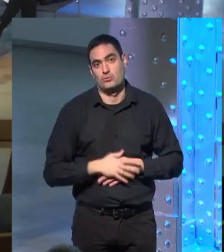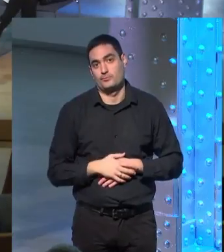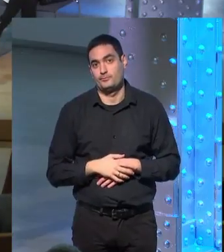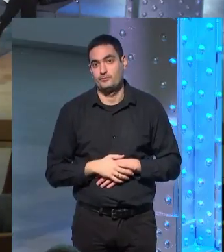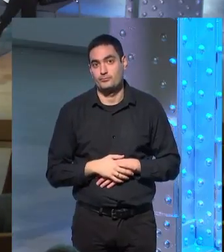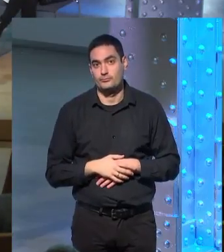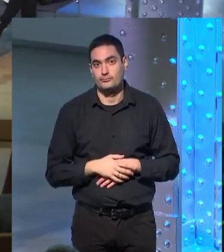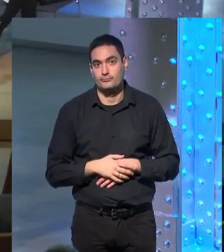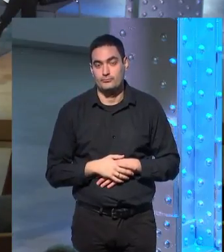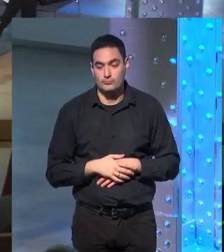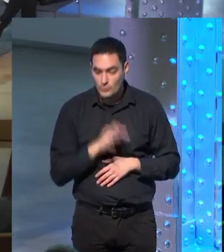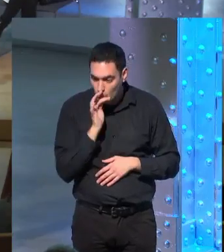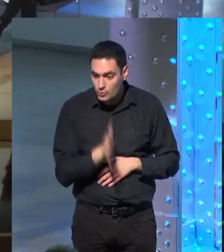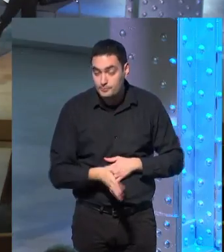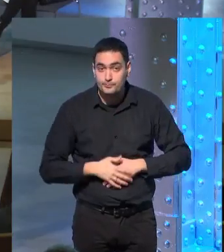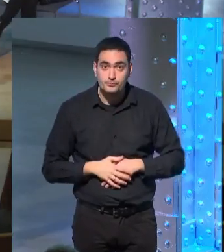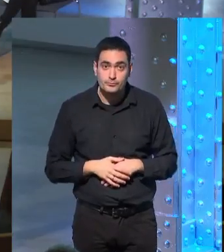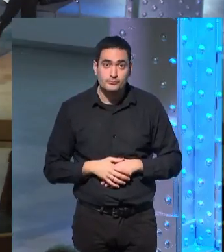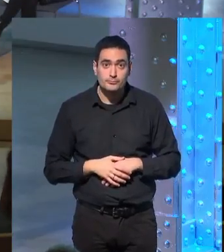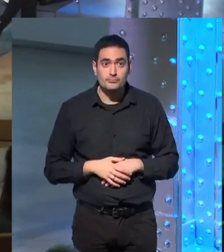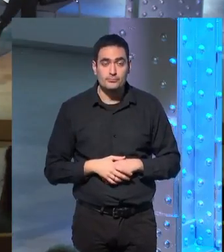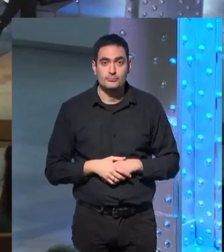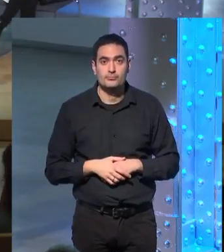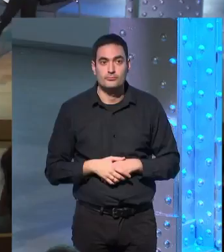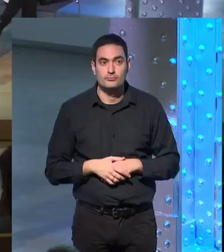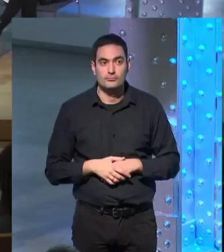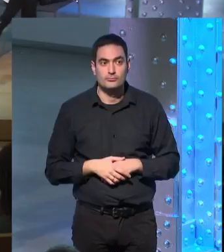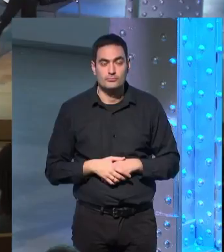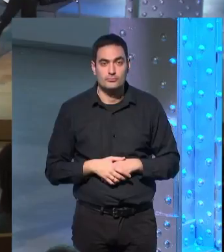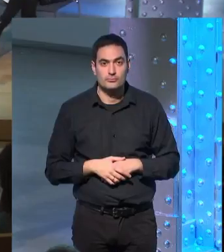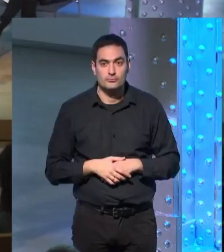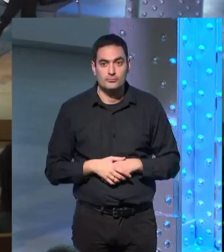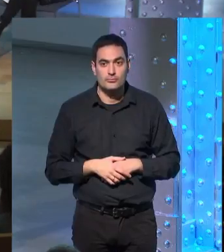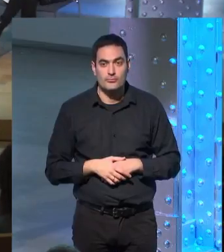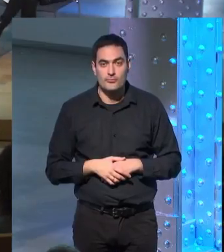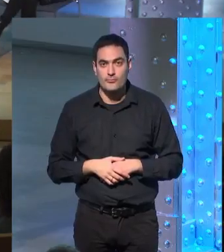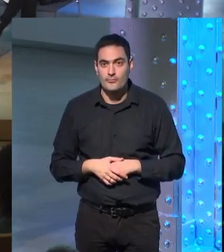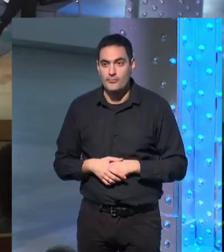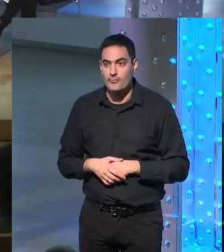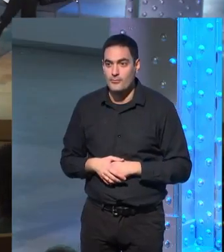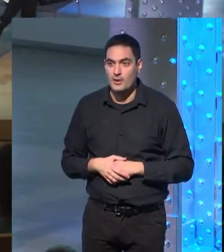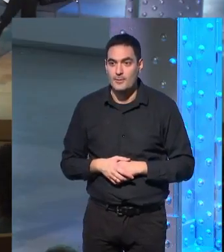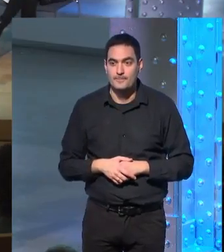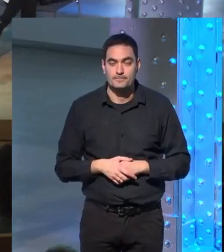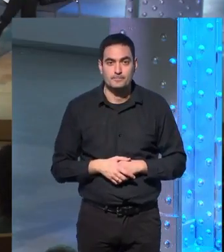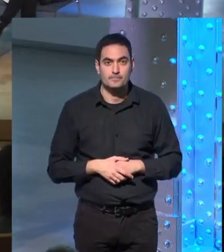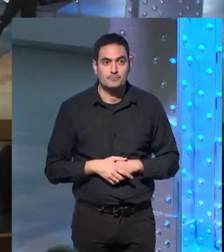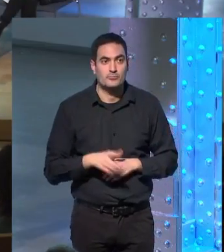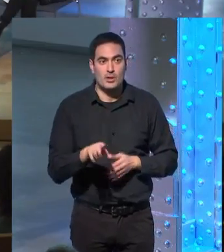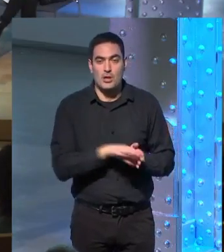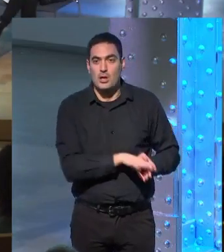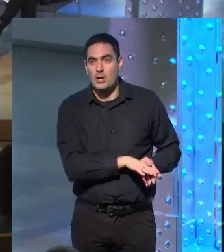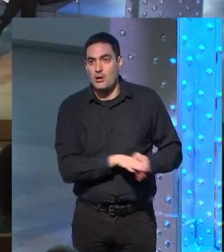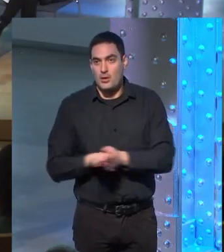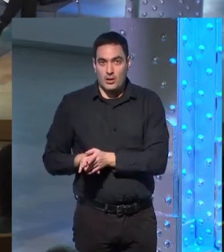microfonito, culo. Salían manzanas, ¿no? Eso por un lado. Por